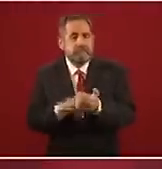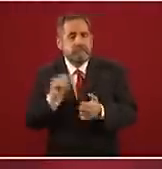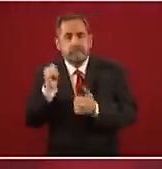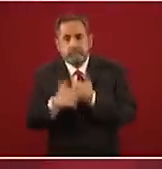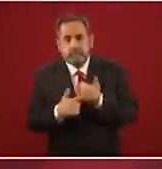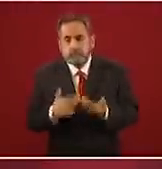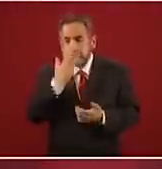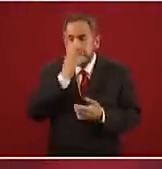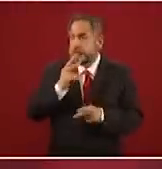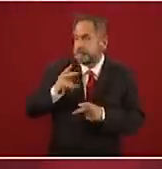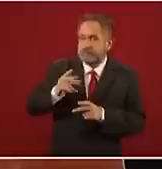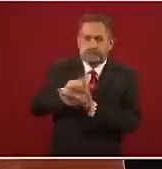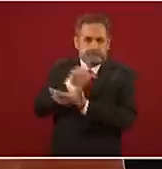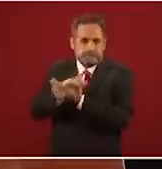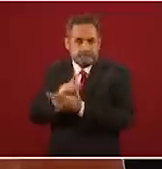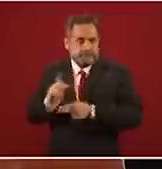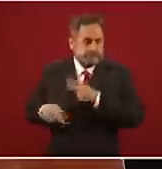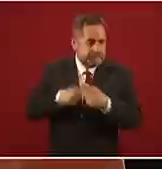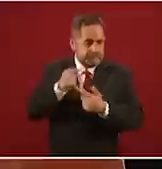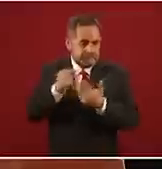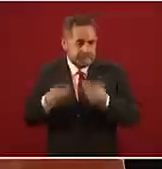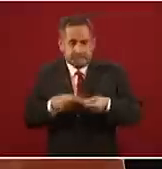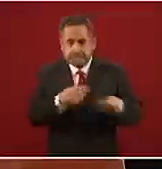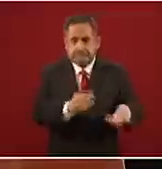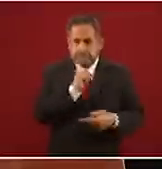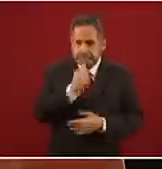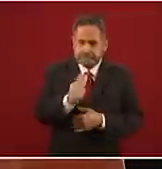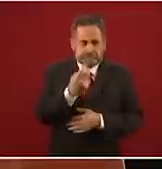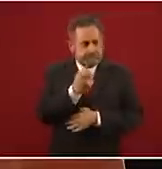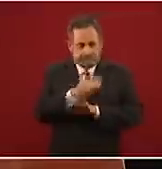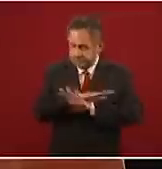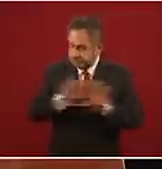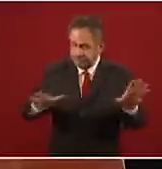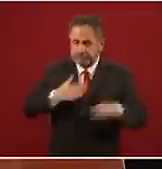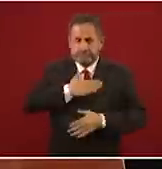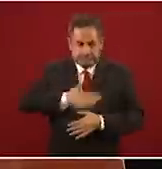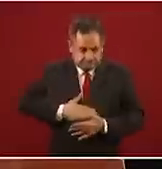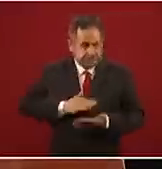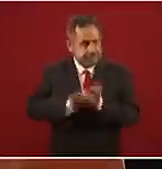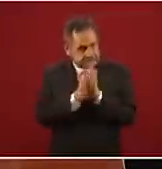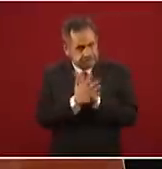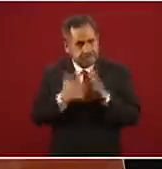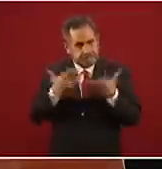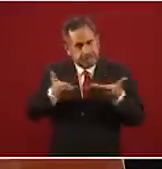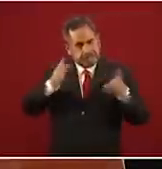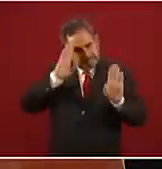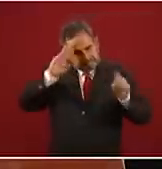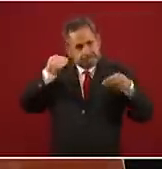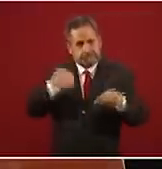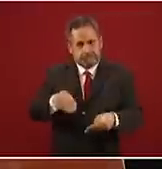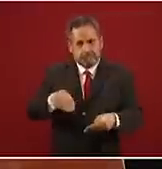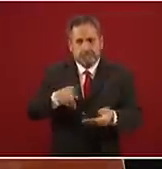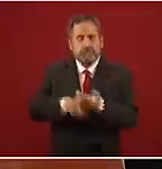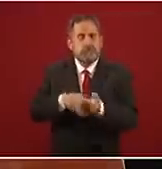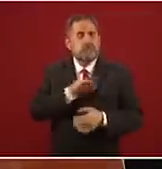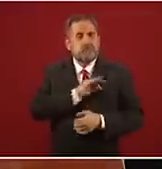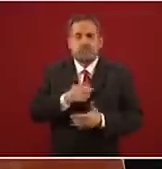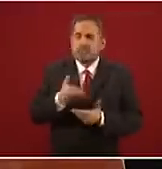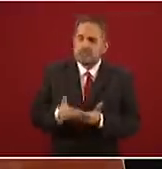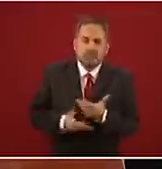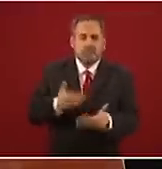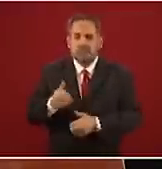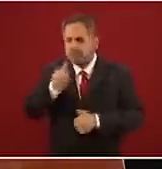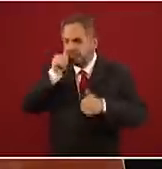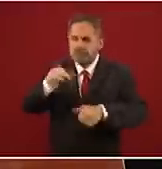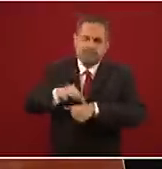tienen las prestaciones de ley, y vamos a trabajar en ello. Es justicia para los trabajadores y ello permitirá que puedan prestar un mejor servicio